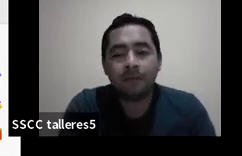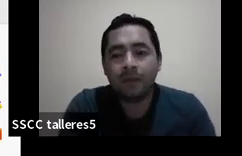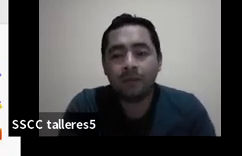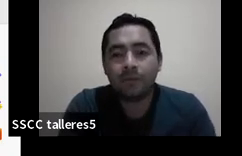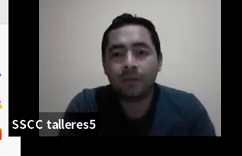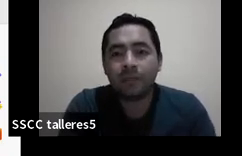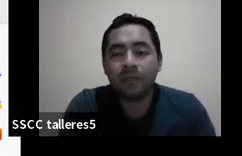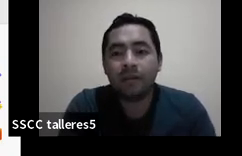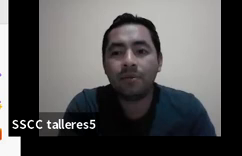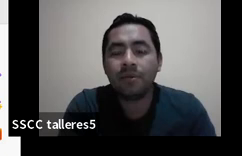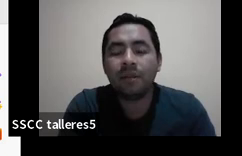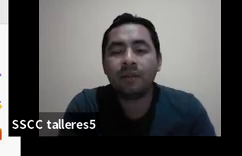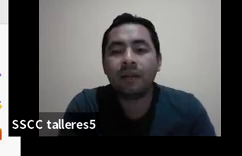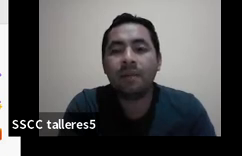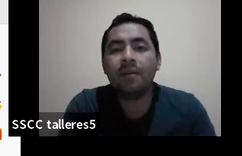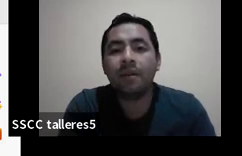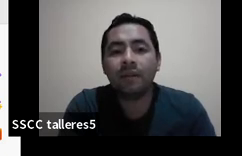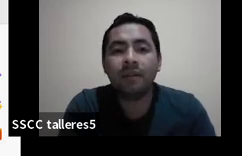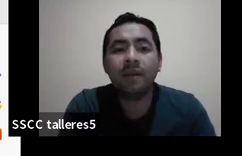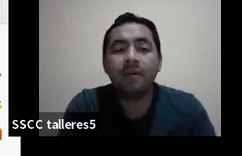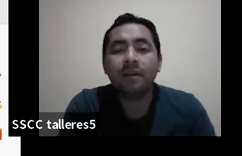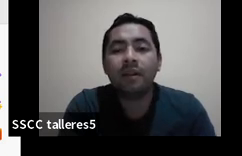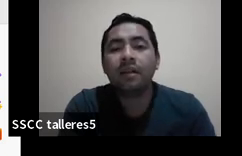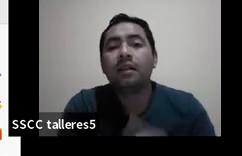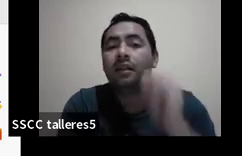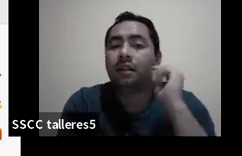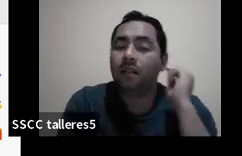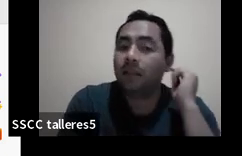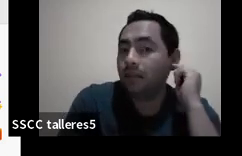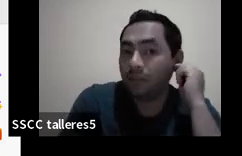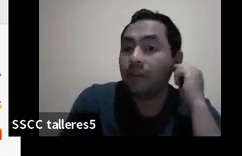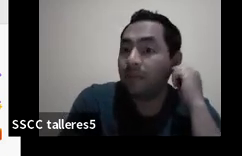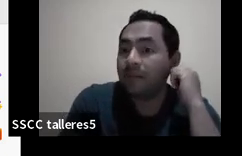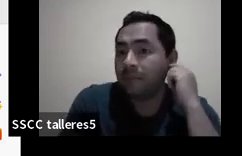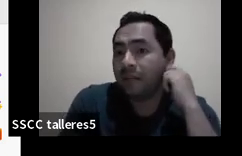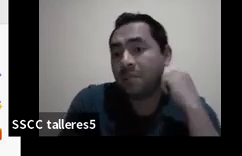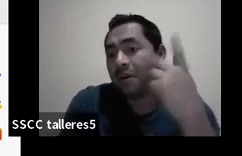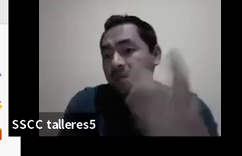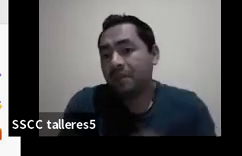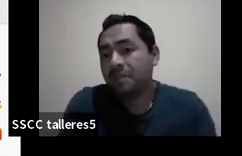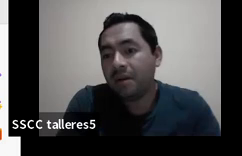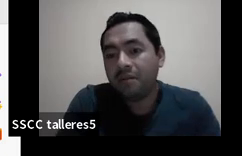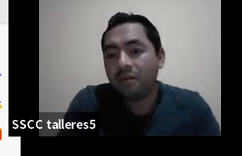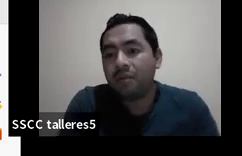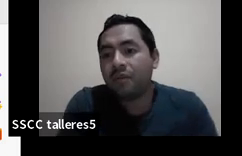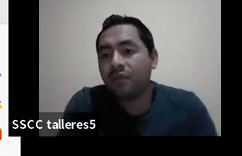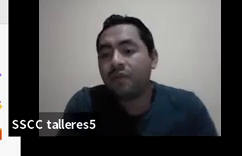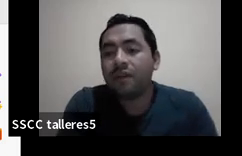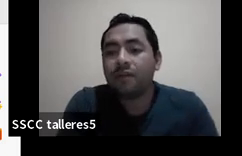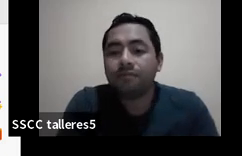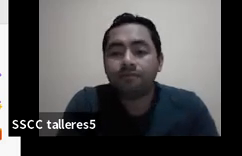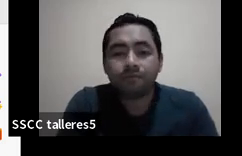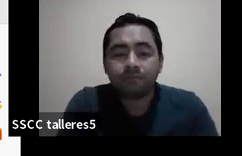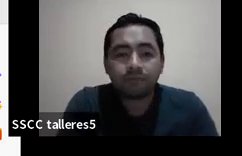¿ya? Ahí ya todos sabemos que tienes la opción de levantar la mano, levantas la mano. Te doy el pase para que puedas participar con el